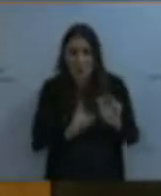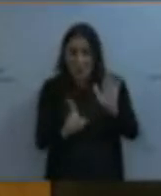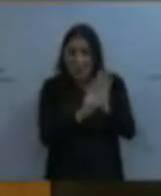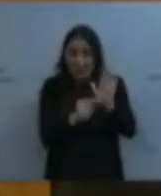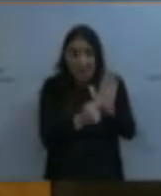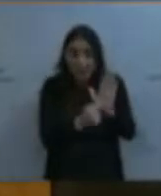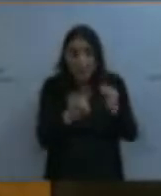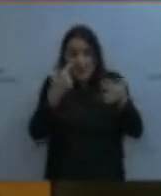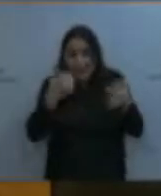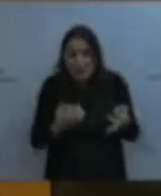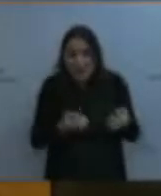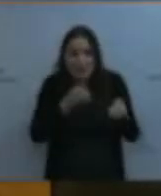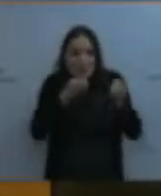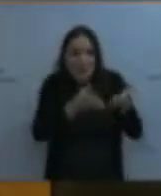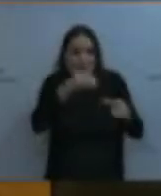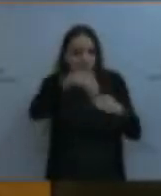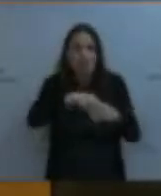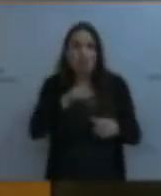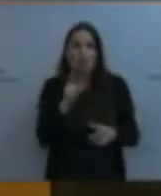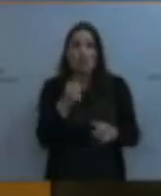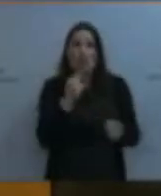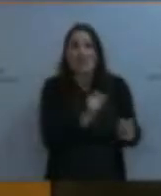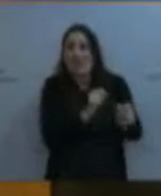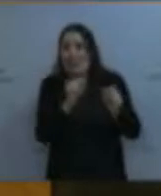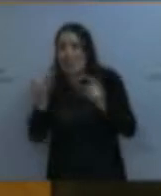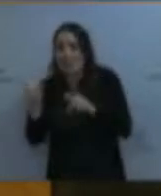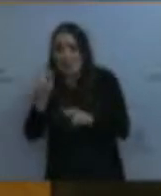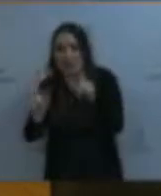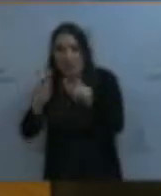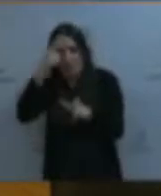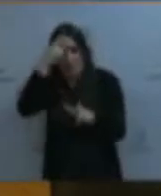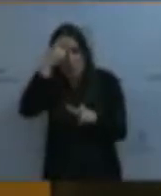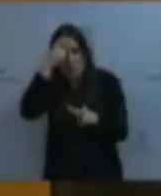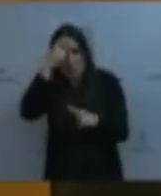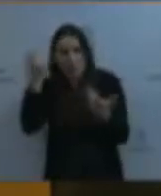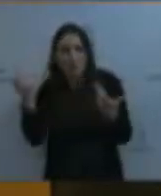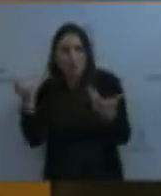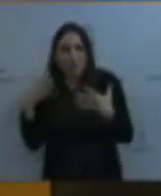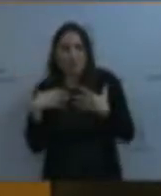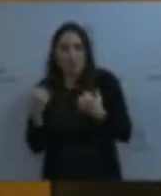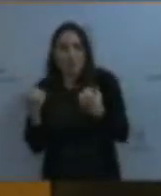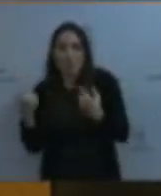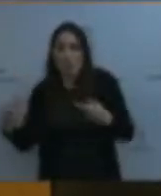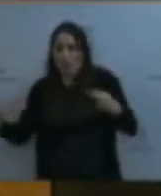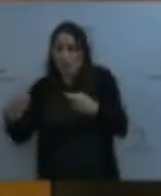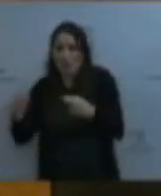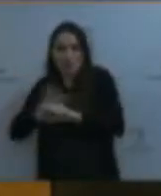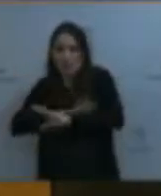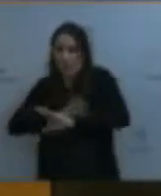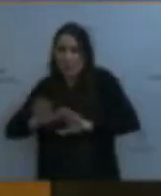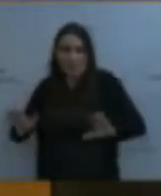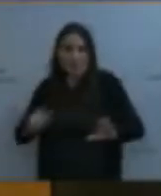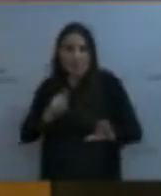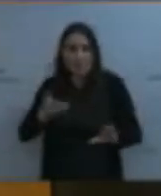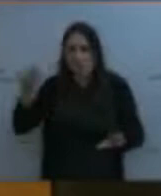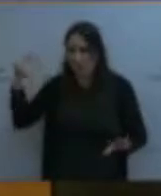único, de lo que fala, y de derivar pacientes a la concertada. Y es de lo único de lo que fala. Y eso es algo que ya se